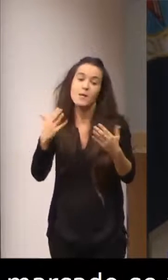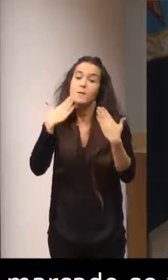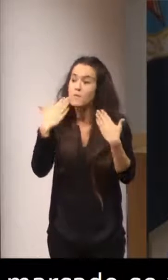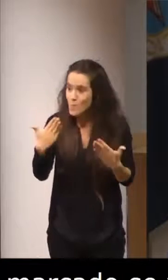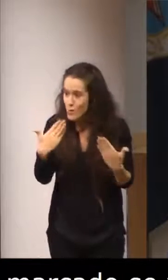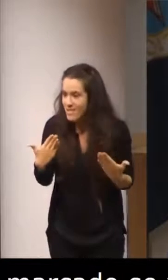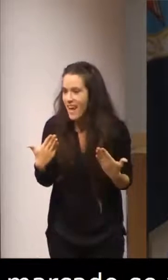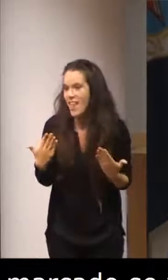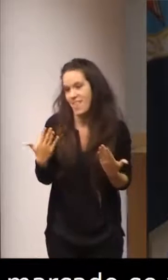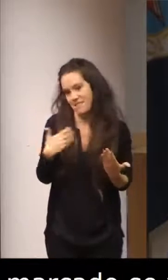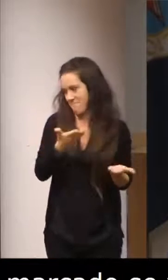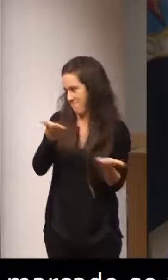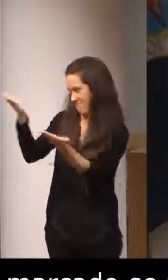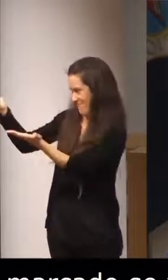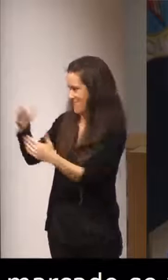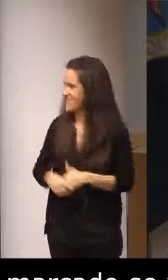y doy la palabra.